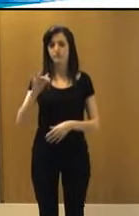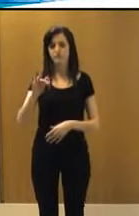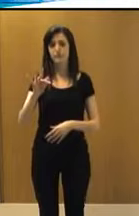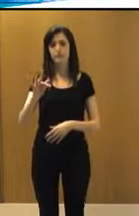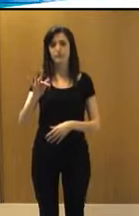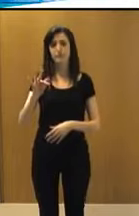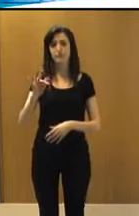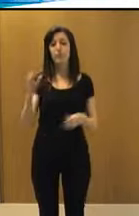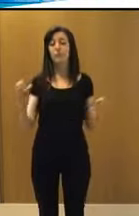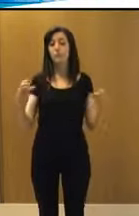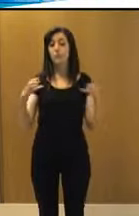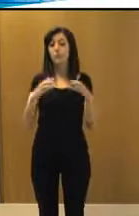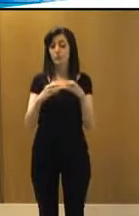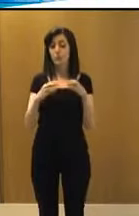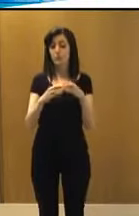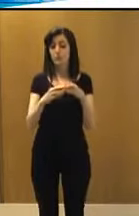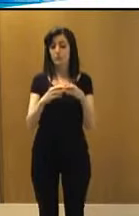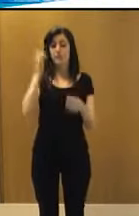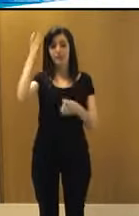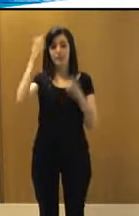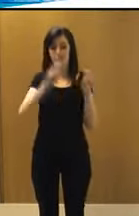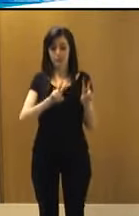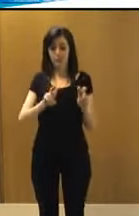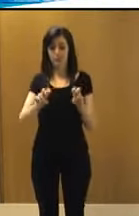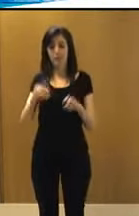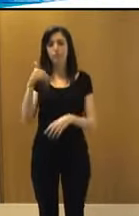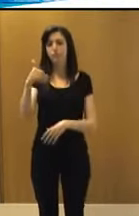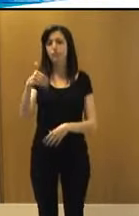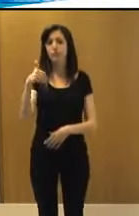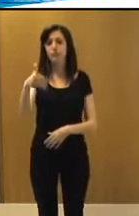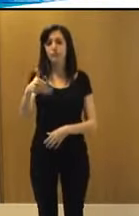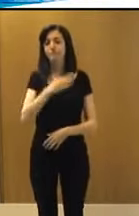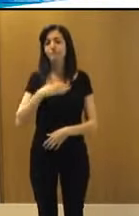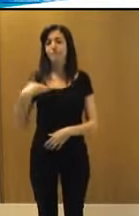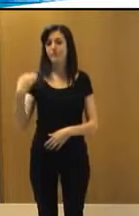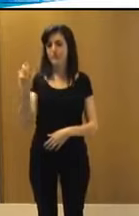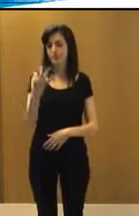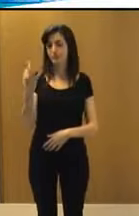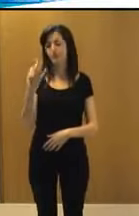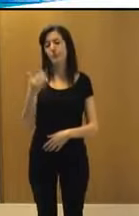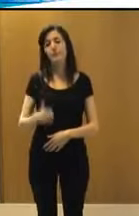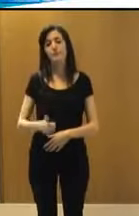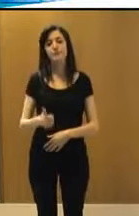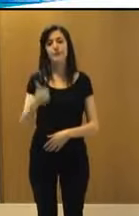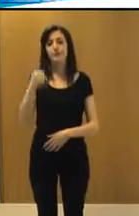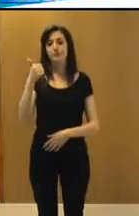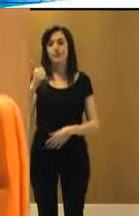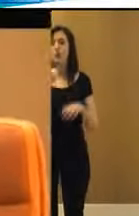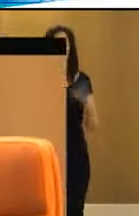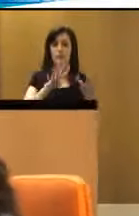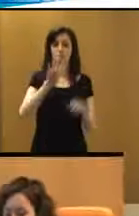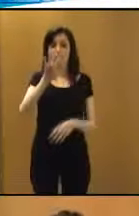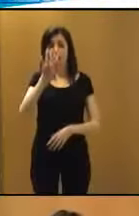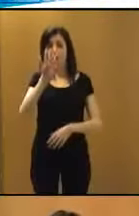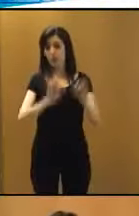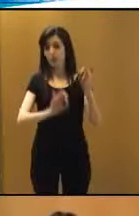Además, ¿qué objetivos persiguen este grupo con las nuevas actividades que planean que haga el futuro? Bueno, pues sobre todo lo